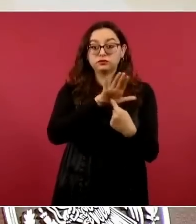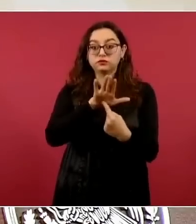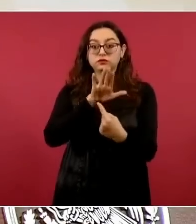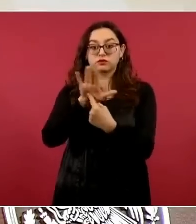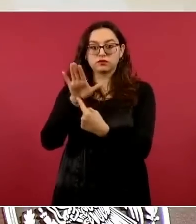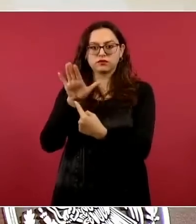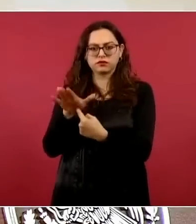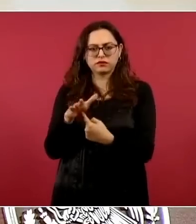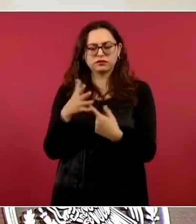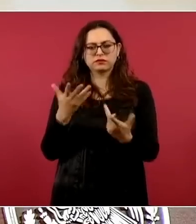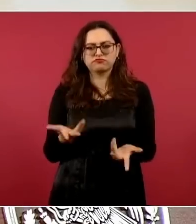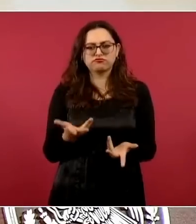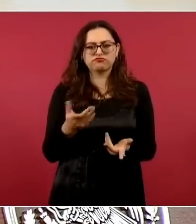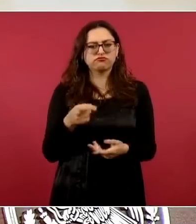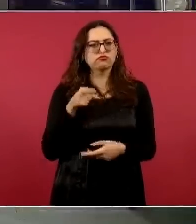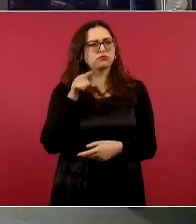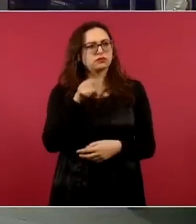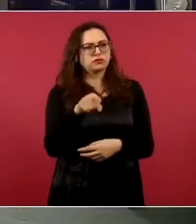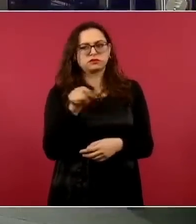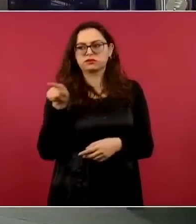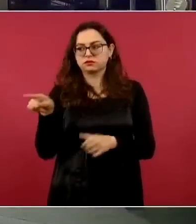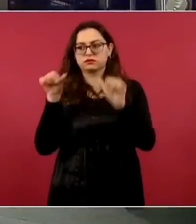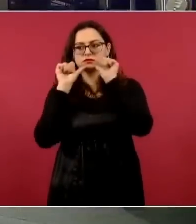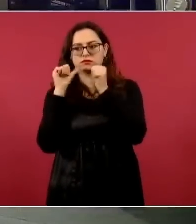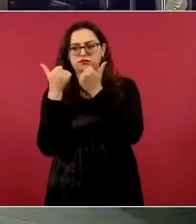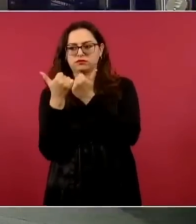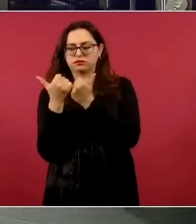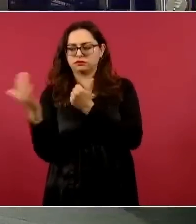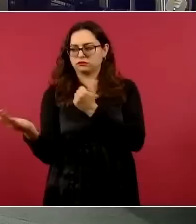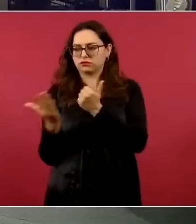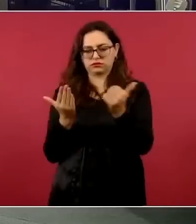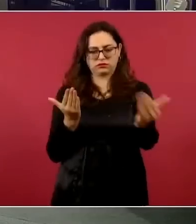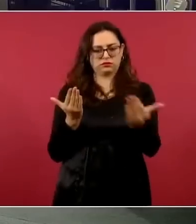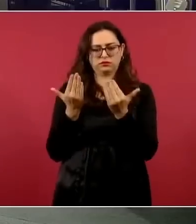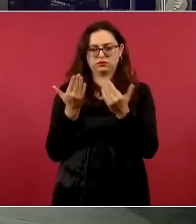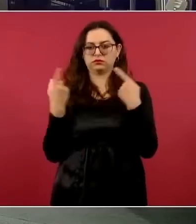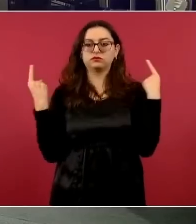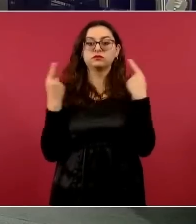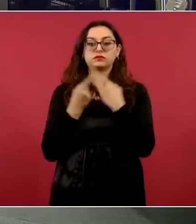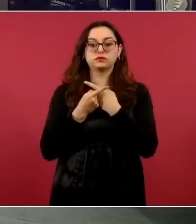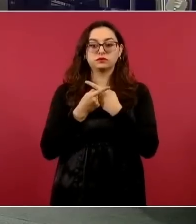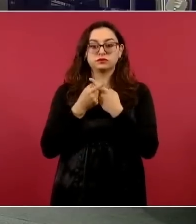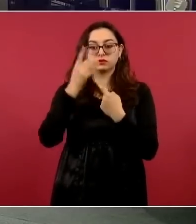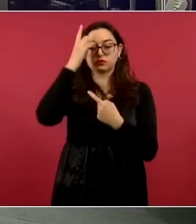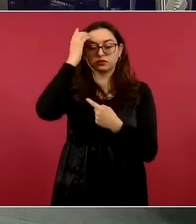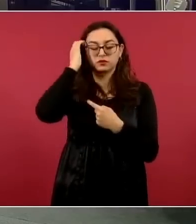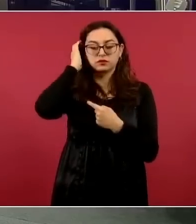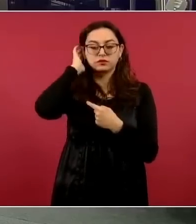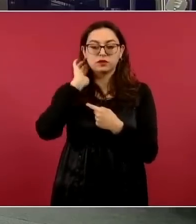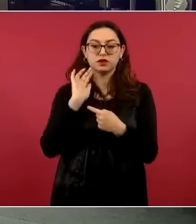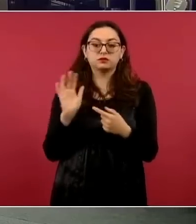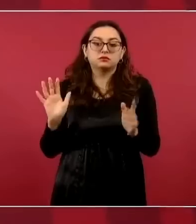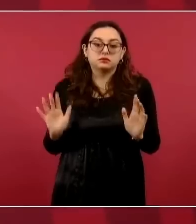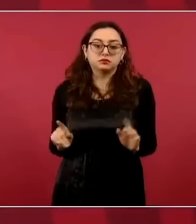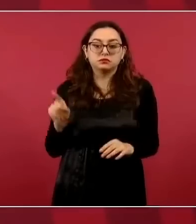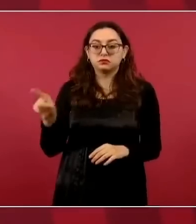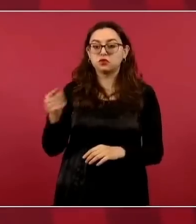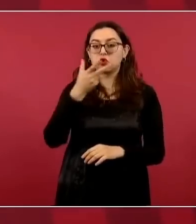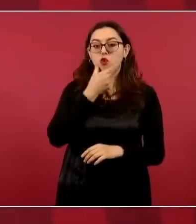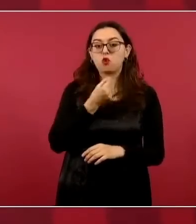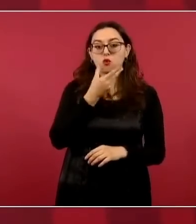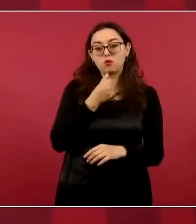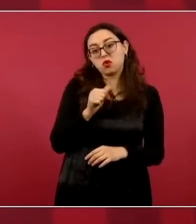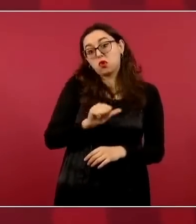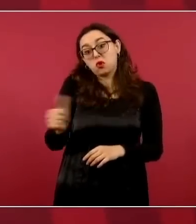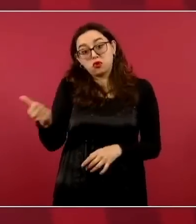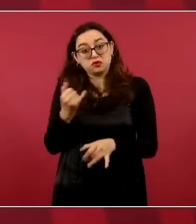coinciden con… ¿Con este reporte? Sí, sí. O cuando menos, okay. Él tiene otra… Él tiene otros